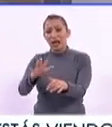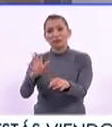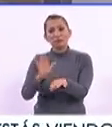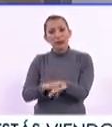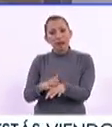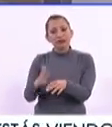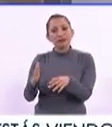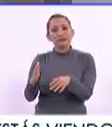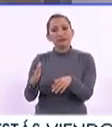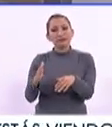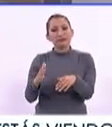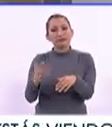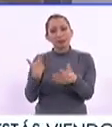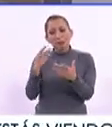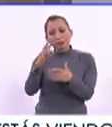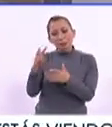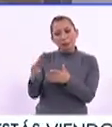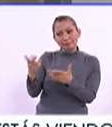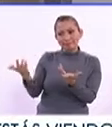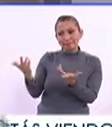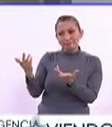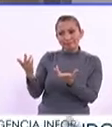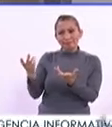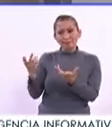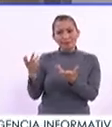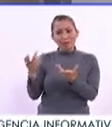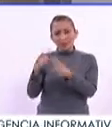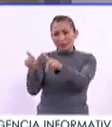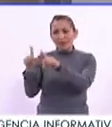hacer más frente a esta